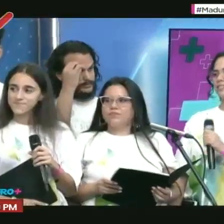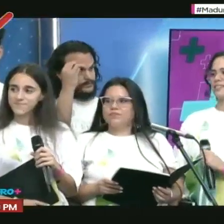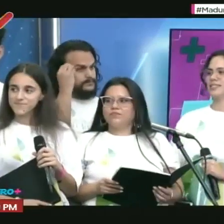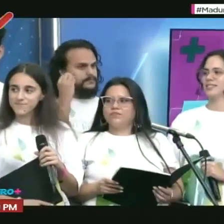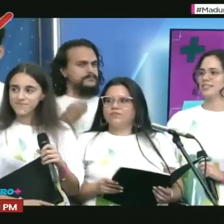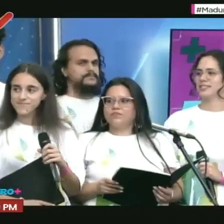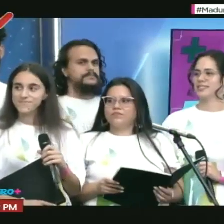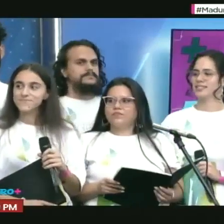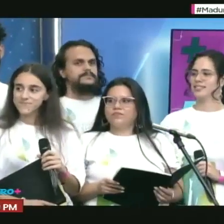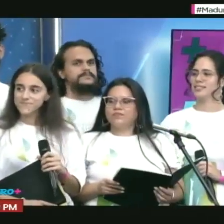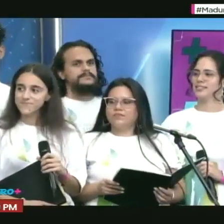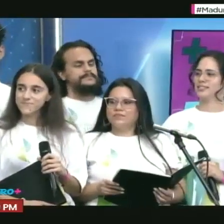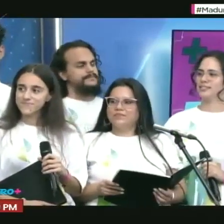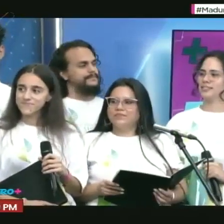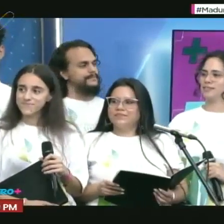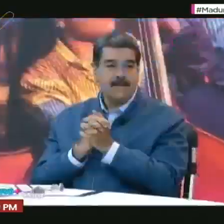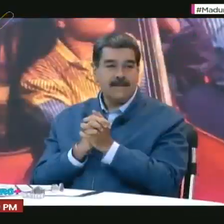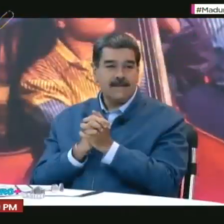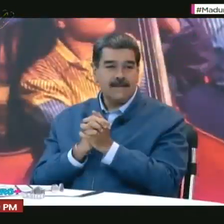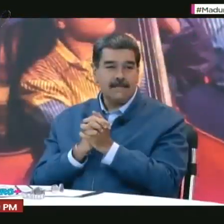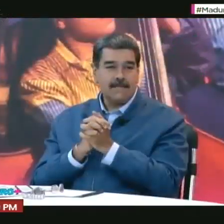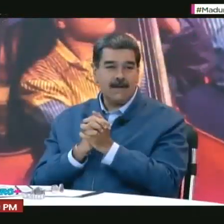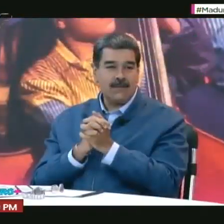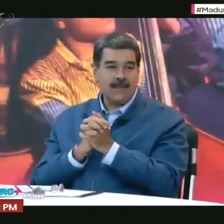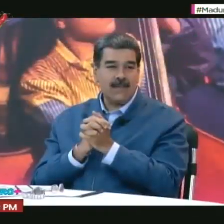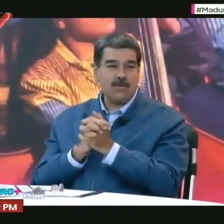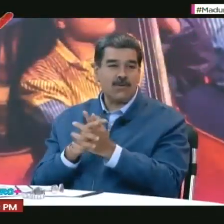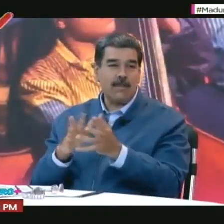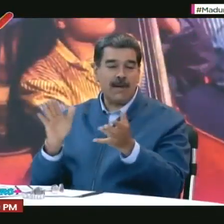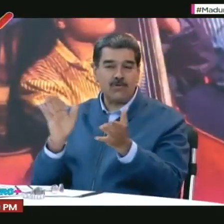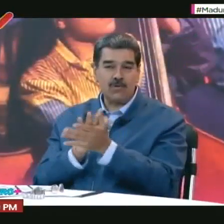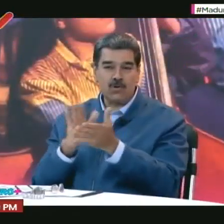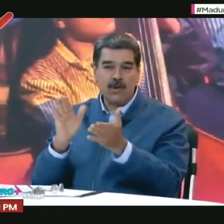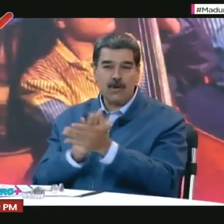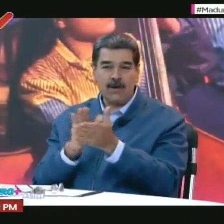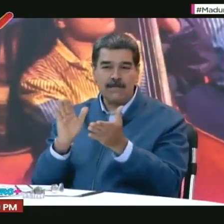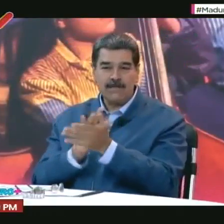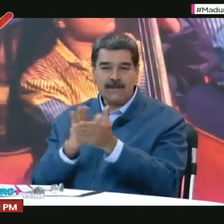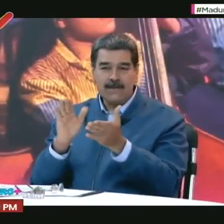pasada. Ha sido extraordinario, de verdad. Para